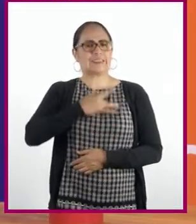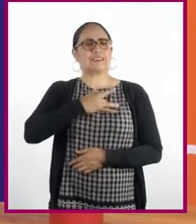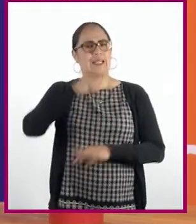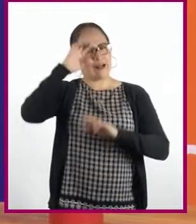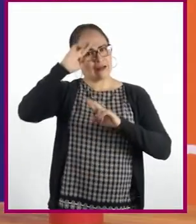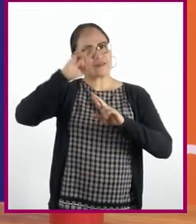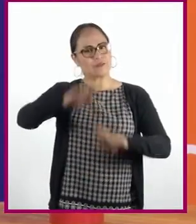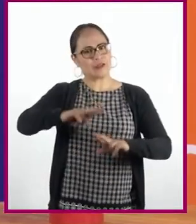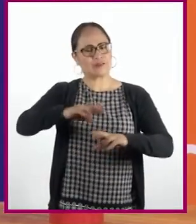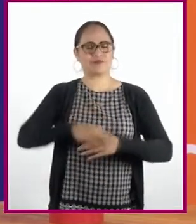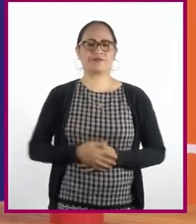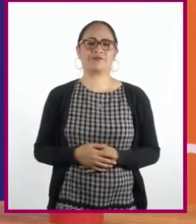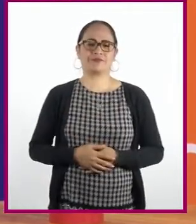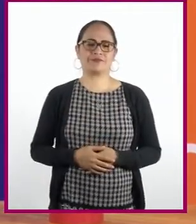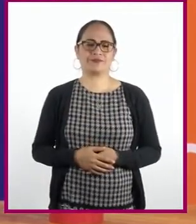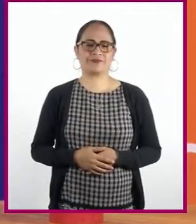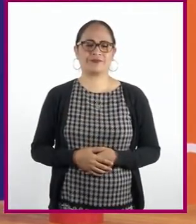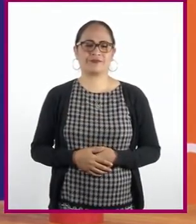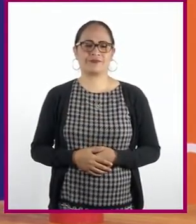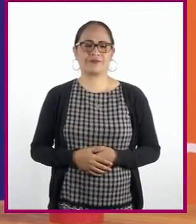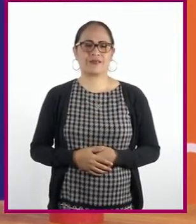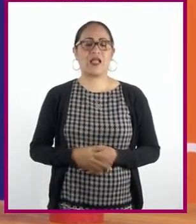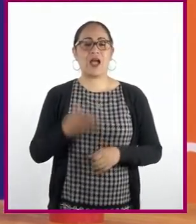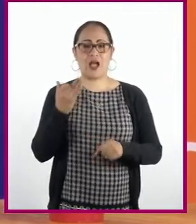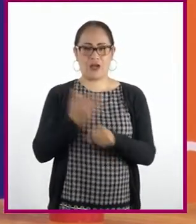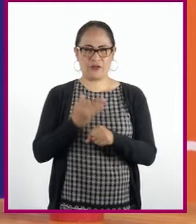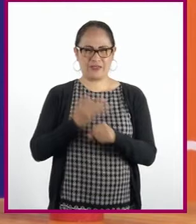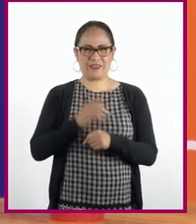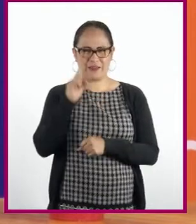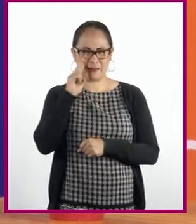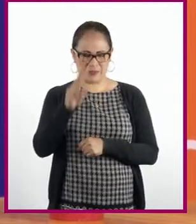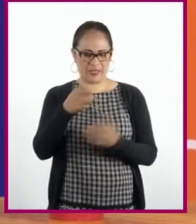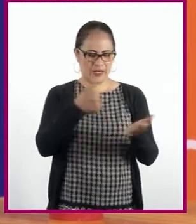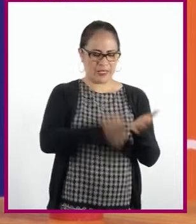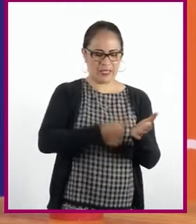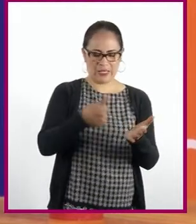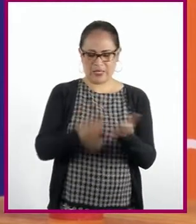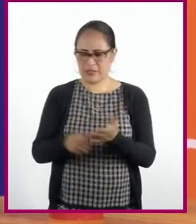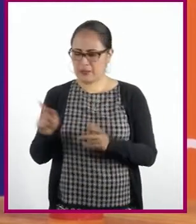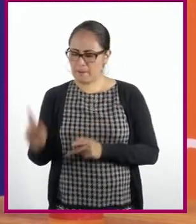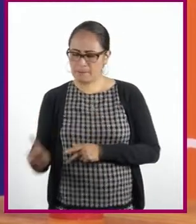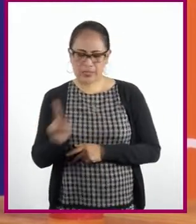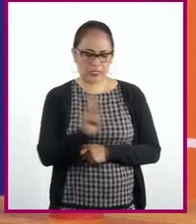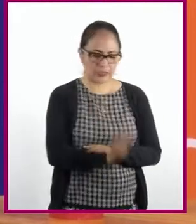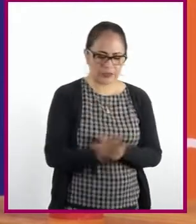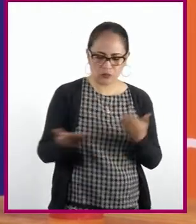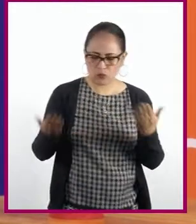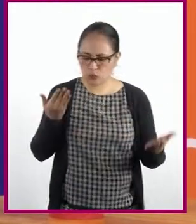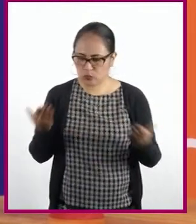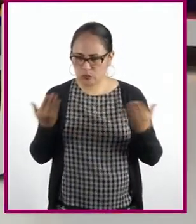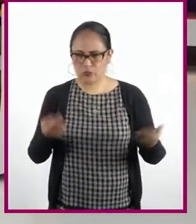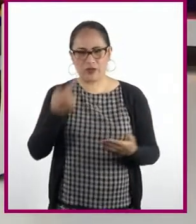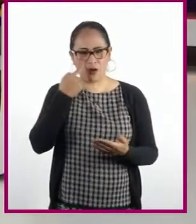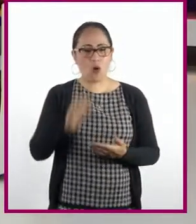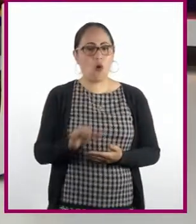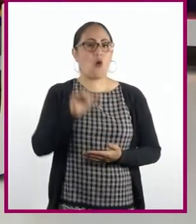respeto. Para entrar de lleno al ejercicio de observar diferencias y semejanzas, les mostraré esta otra carta.